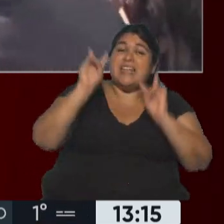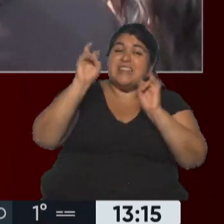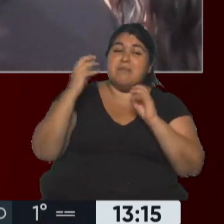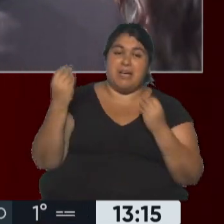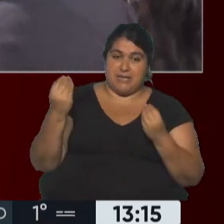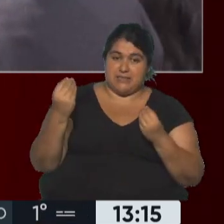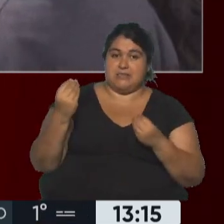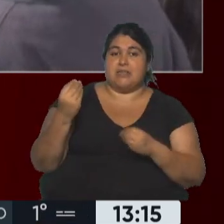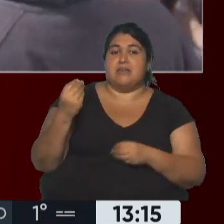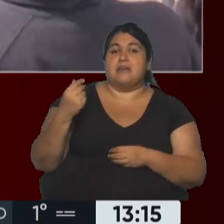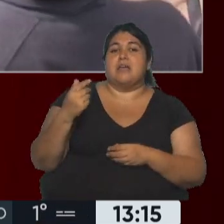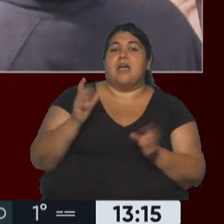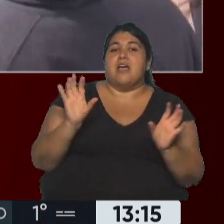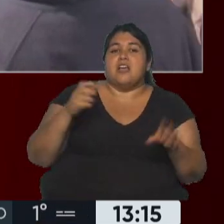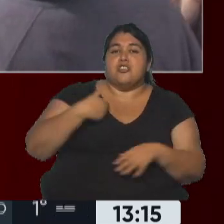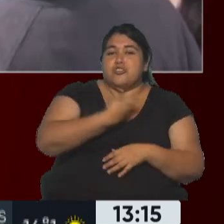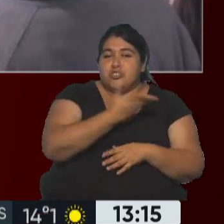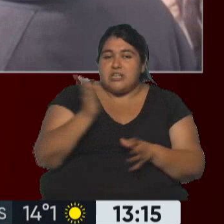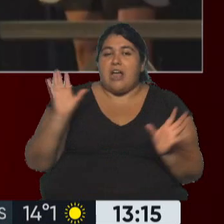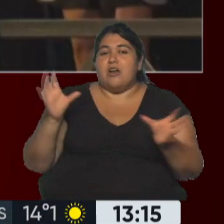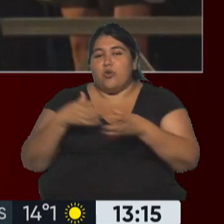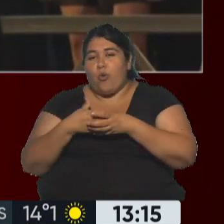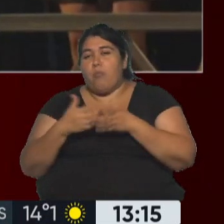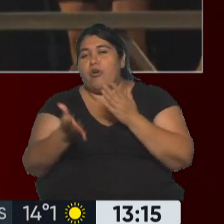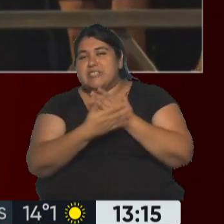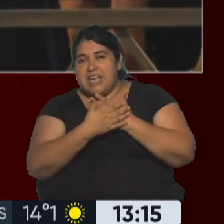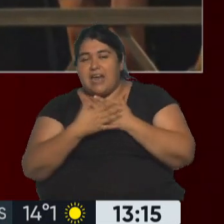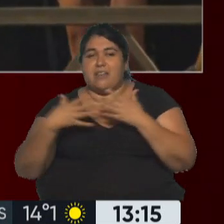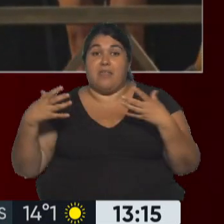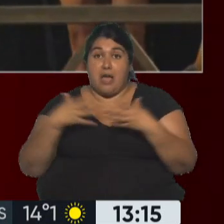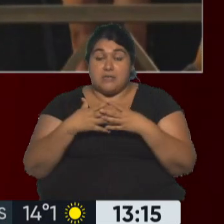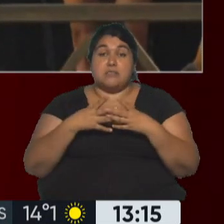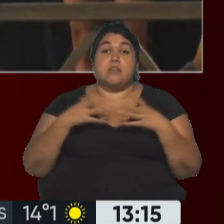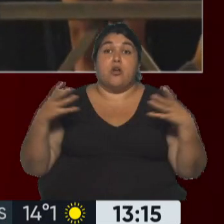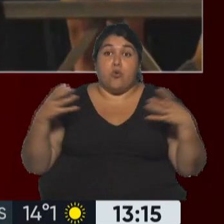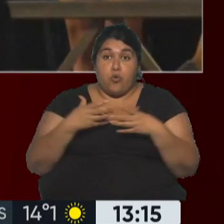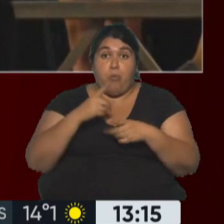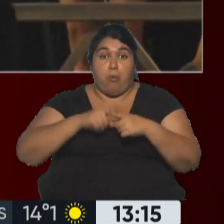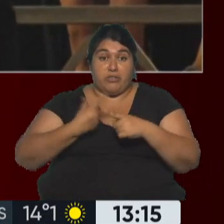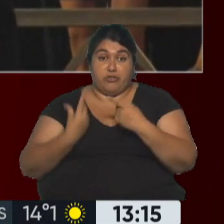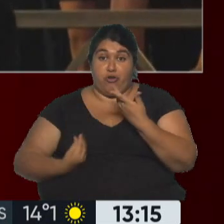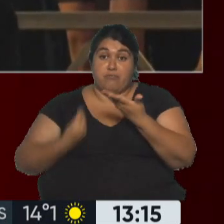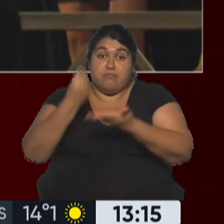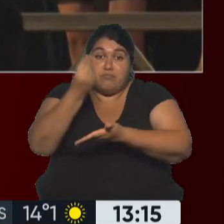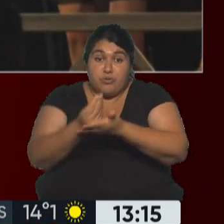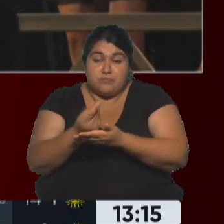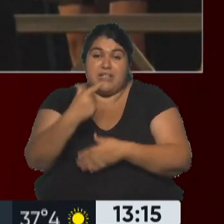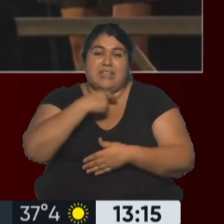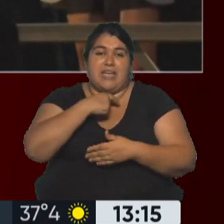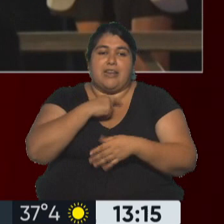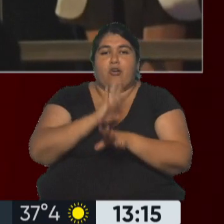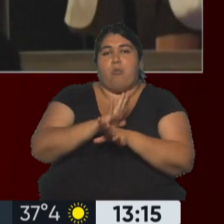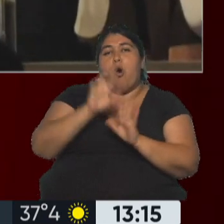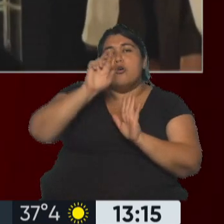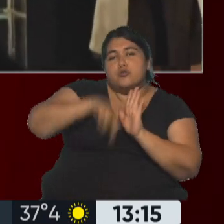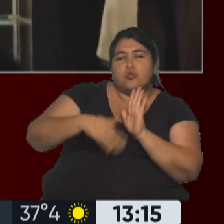las socialdemocracias que se alían con las izquierdas para llegar al poder. Una vez que llegan al poder, tratan de adaptar su